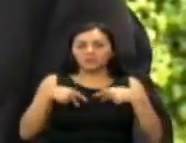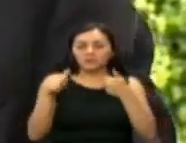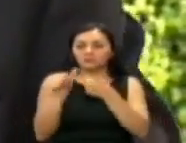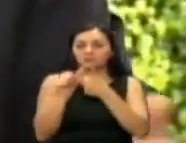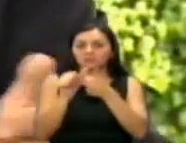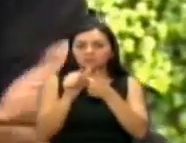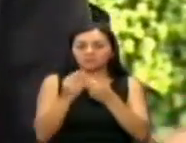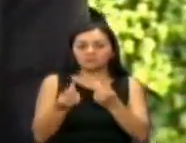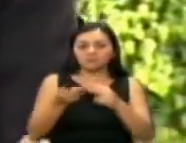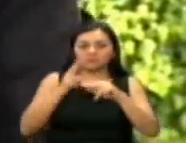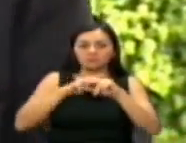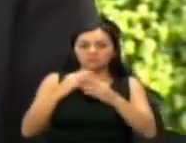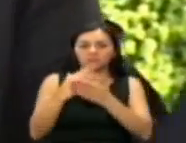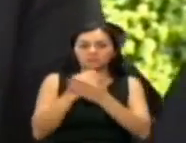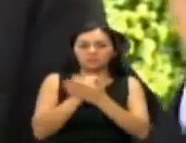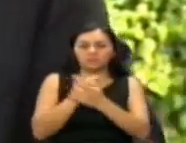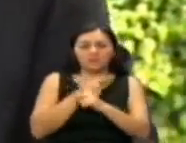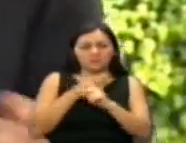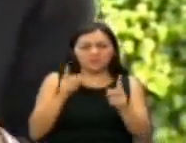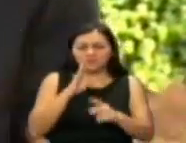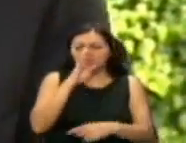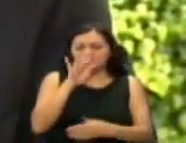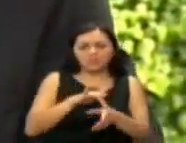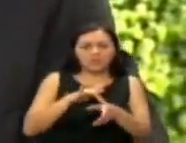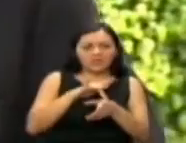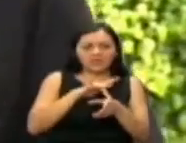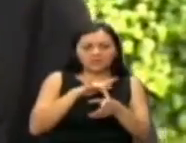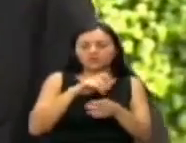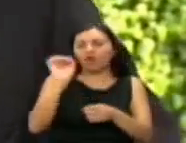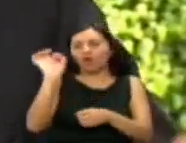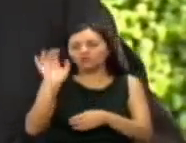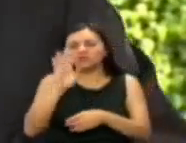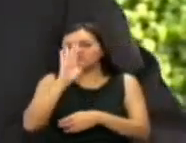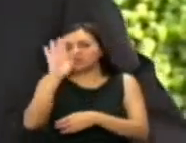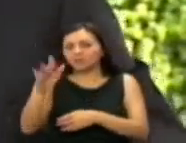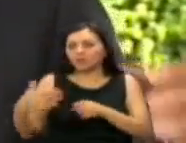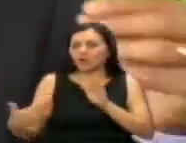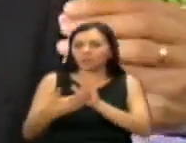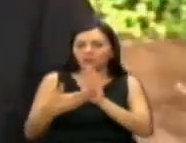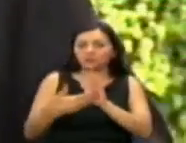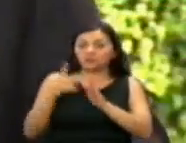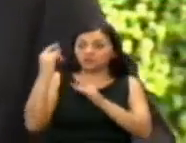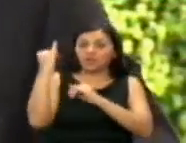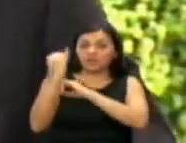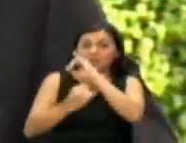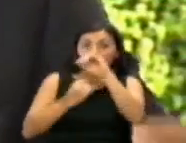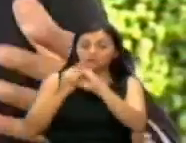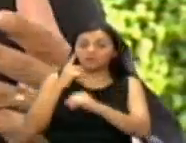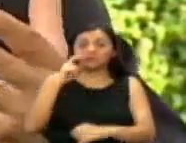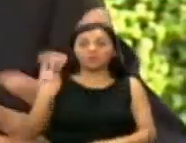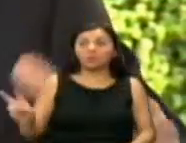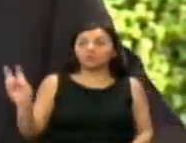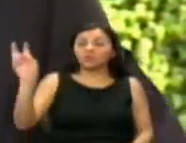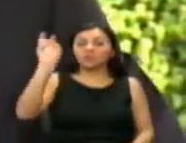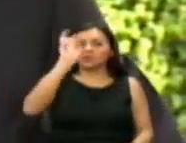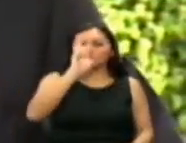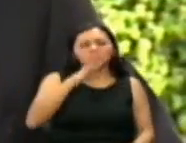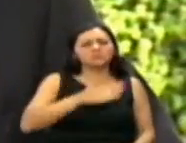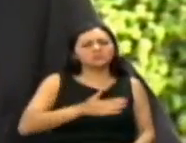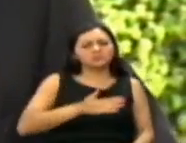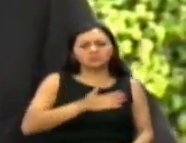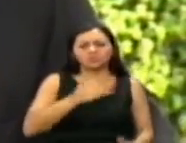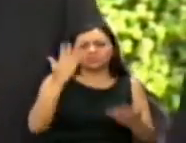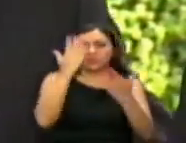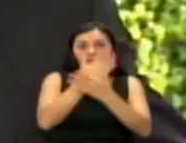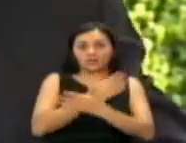sus ingresos. Dicho esto, siempre hay pues los que se oponen a todo el tiempo, incluso un extranjero que habla de ecoturismo. Eso es engaño, por favor.